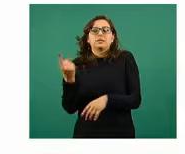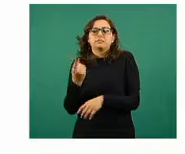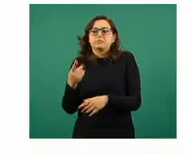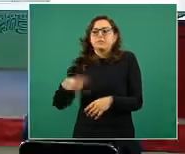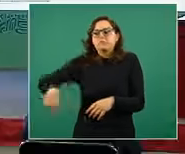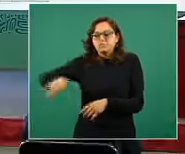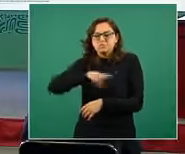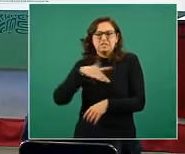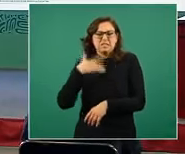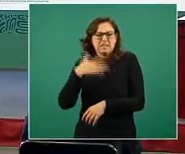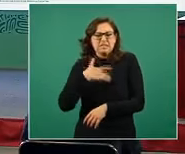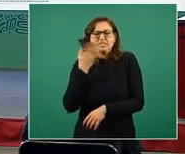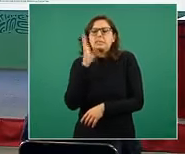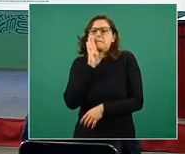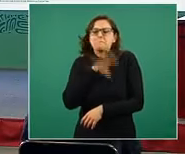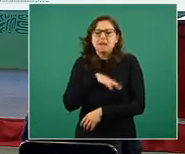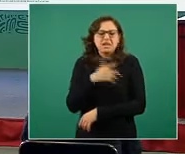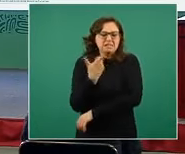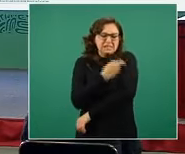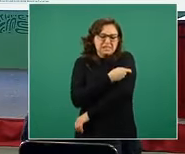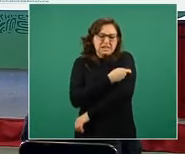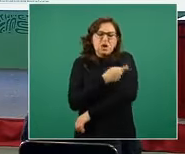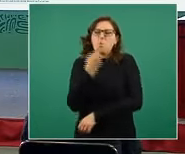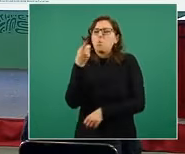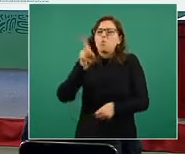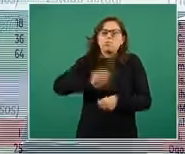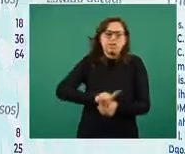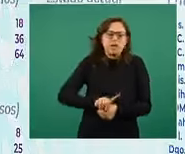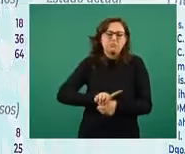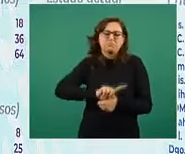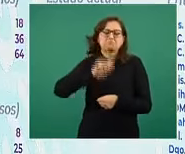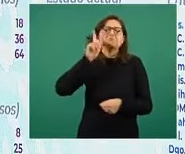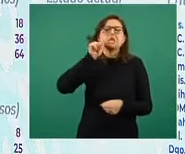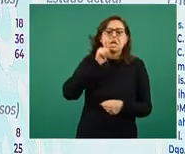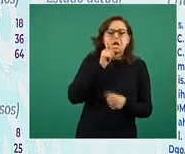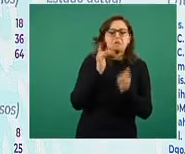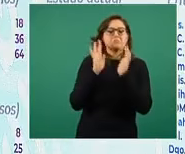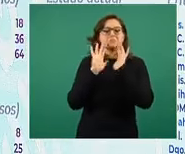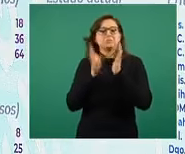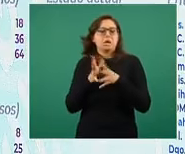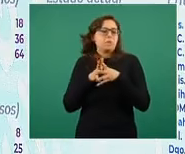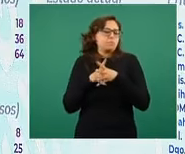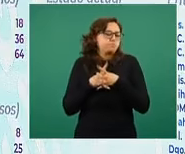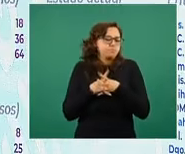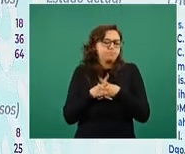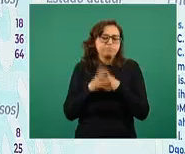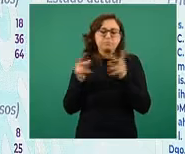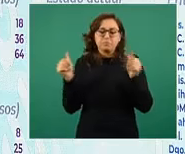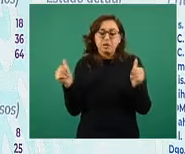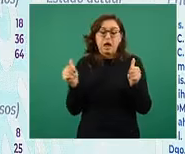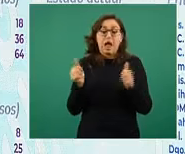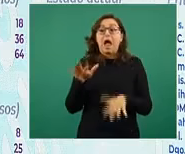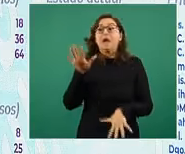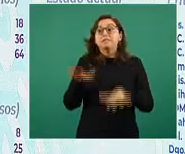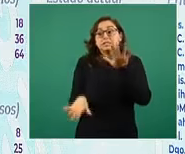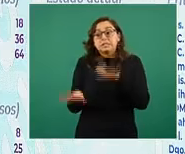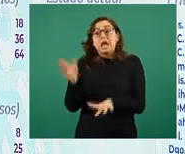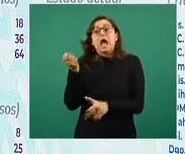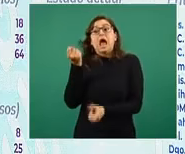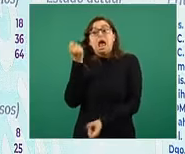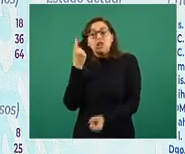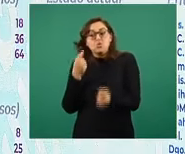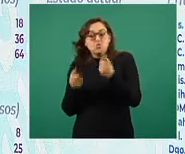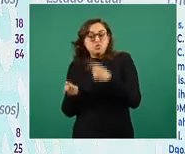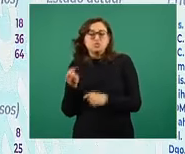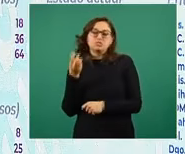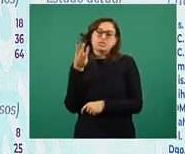duración, el mismo día de la vacunación, en algunos casos durante los primeros 3 o 4 días, como la fiebre,